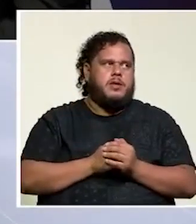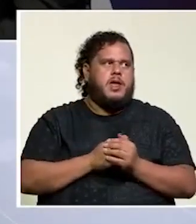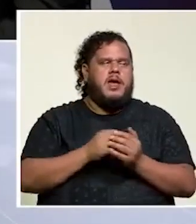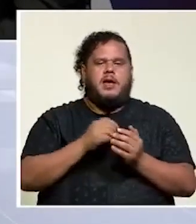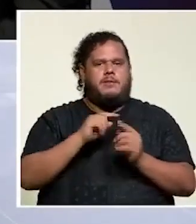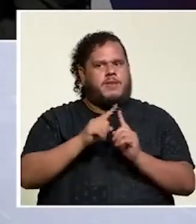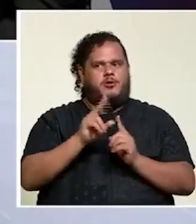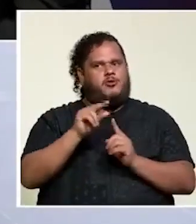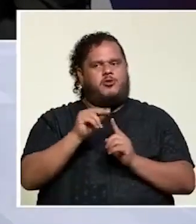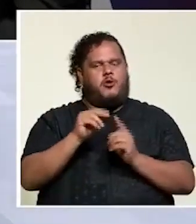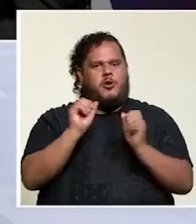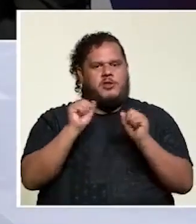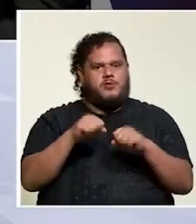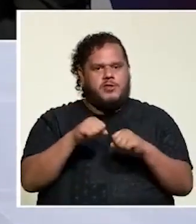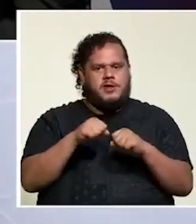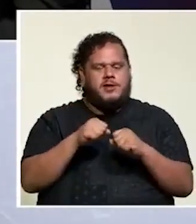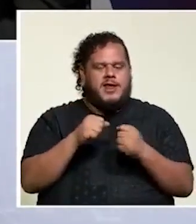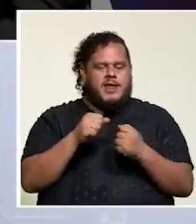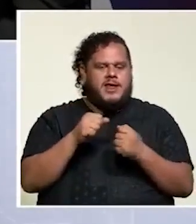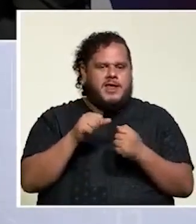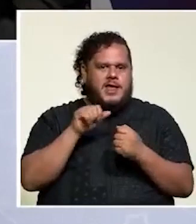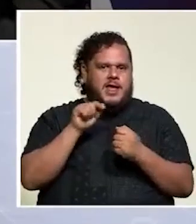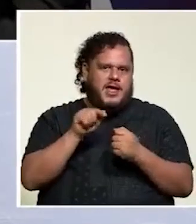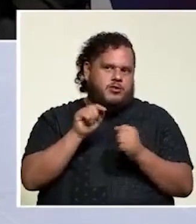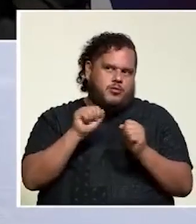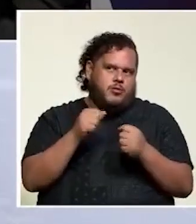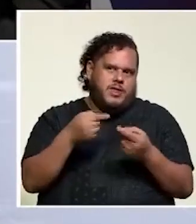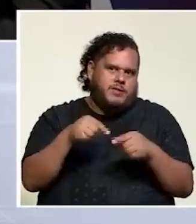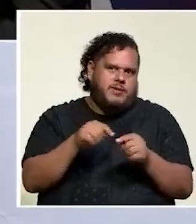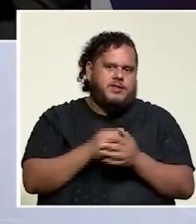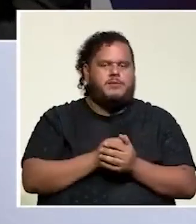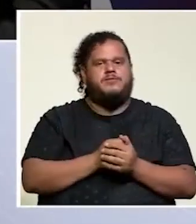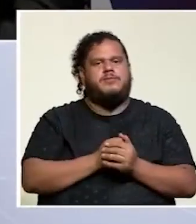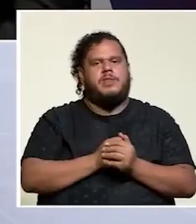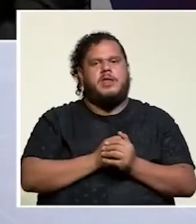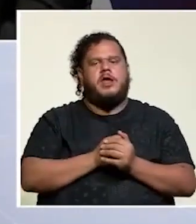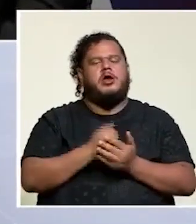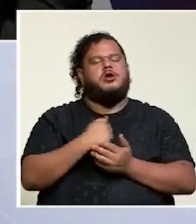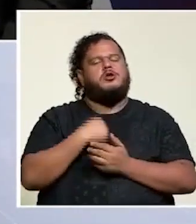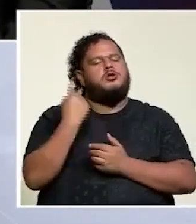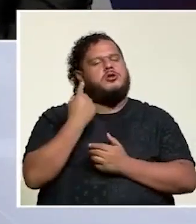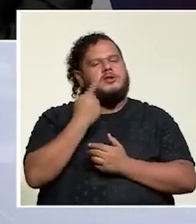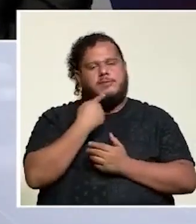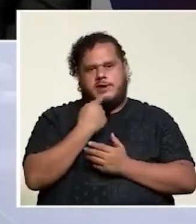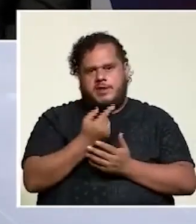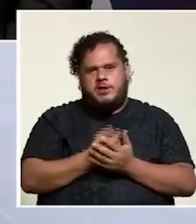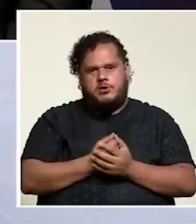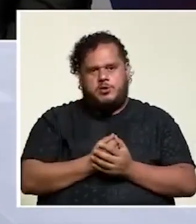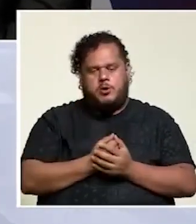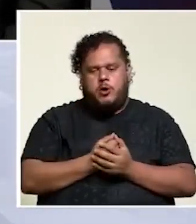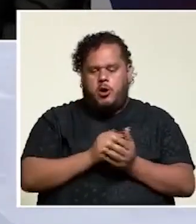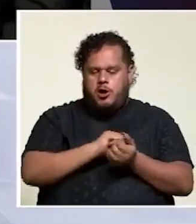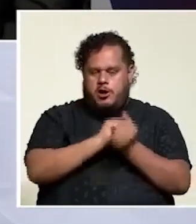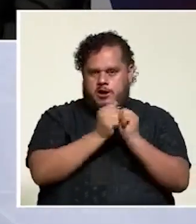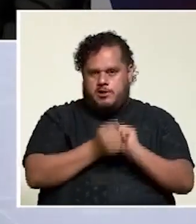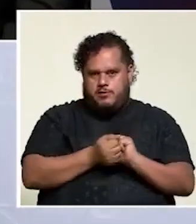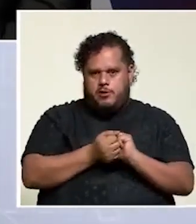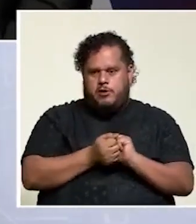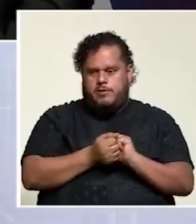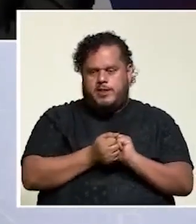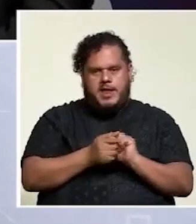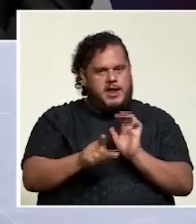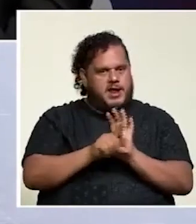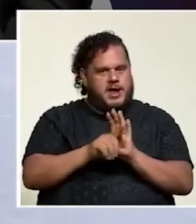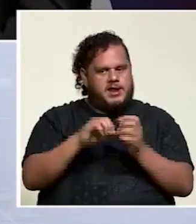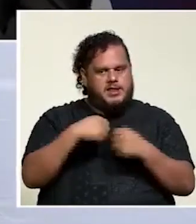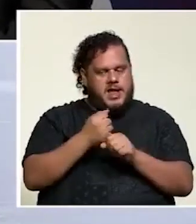es posible que Eli Feinsack, como presidente electo de la República... Siempre lo he dicho, Vilma, yo siempre he dicho, las reformas legales se hacen en la